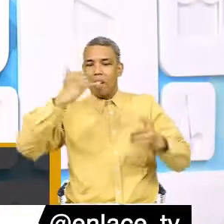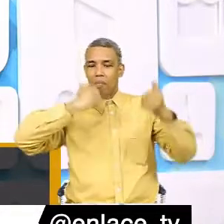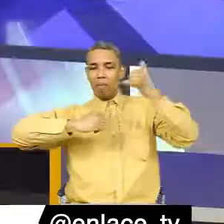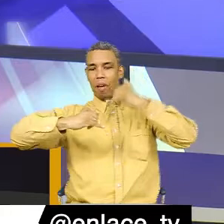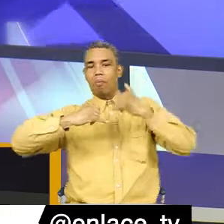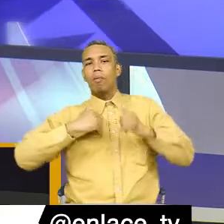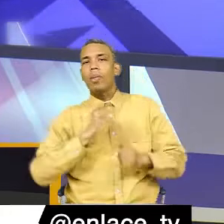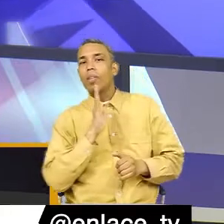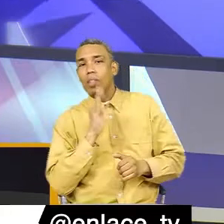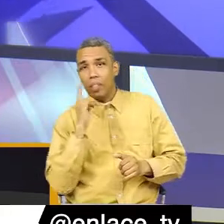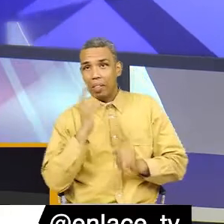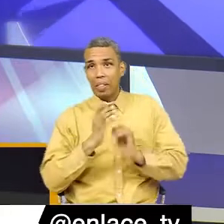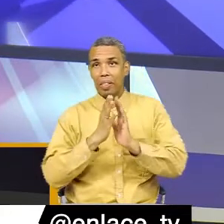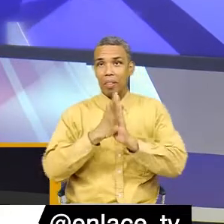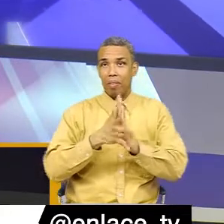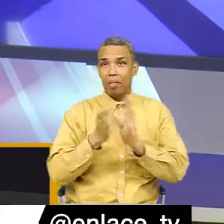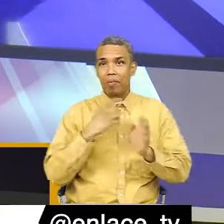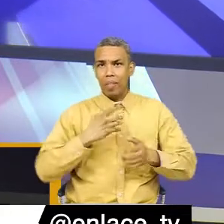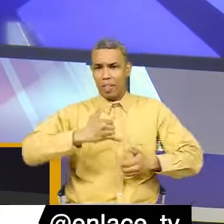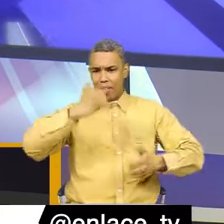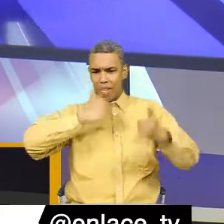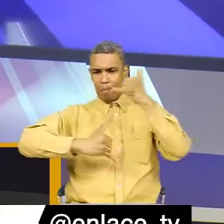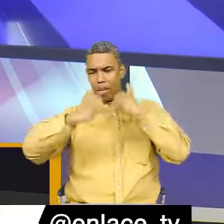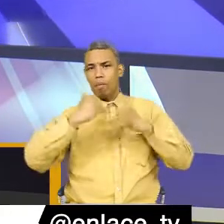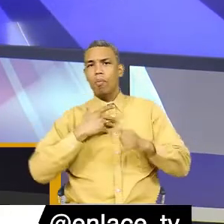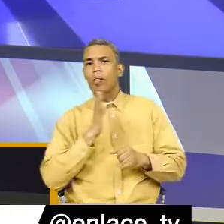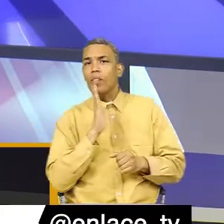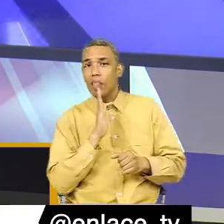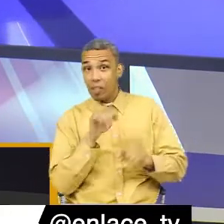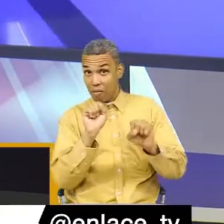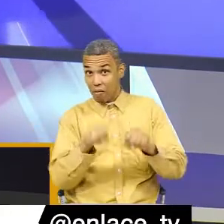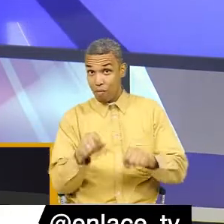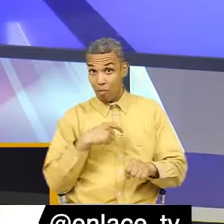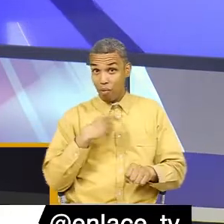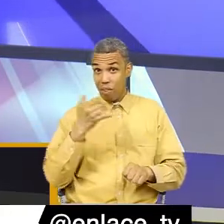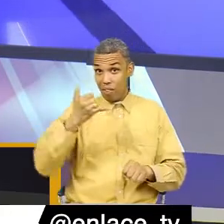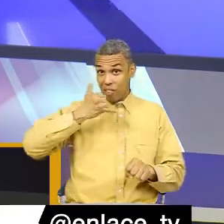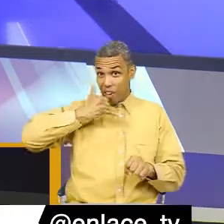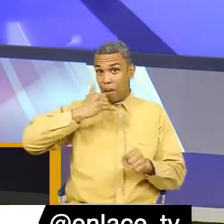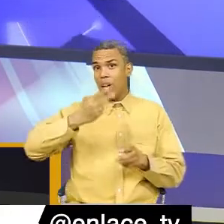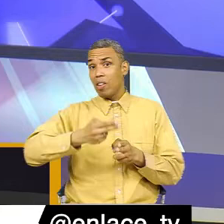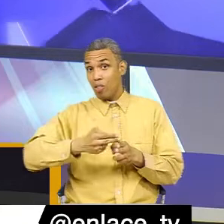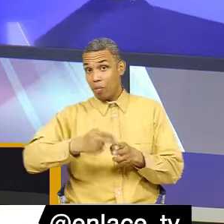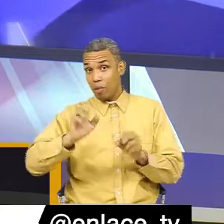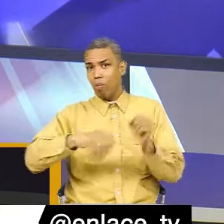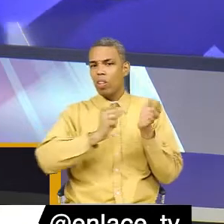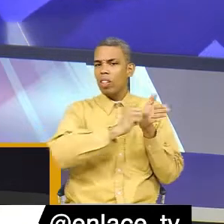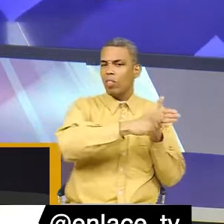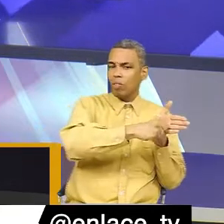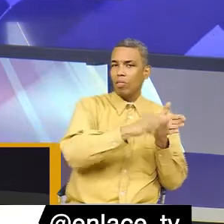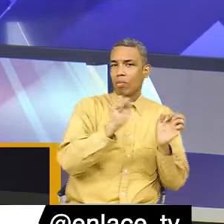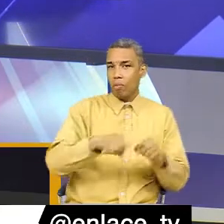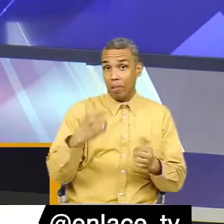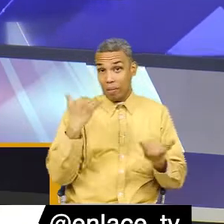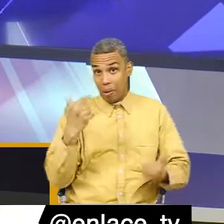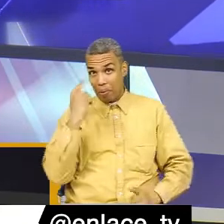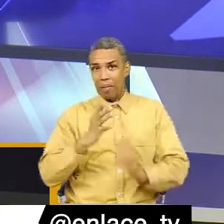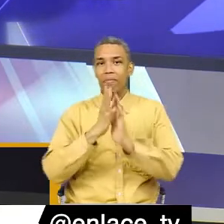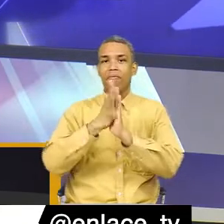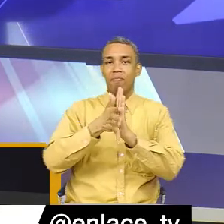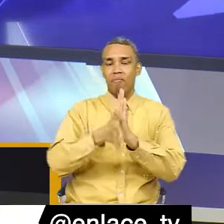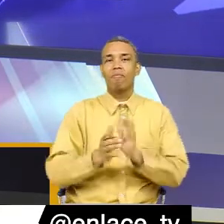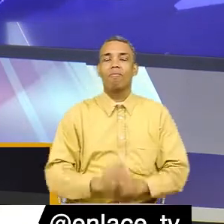Así es. Mientras recibimos las 3 primeras llamadas, en donde ustedes deben dejar registrado su número de cédula, vamos a continuación con la siguiente información.